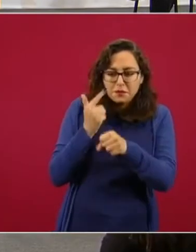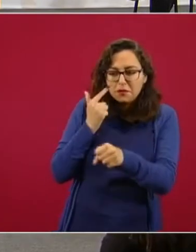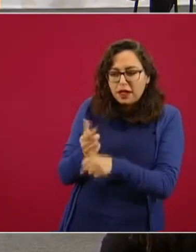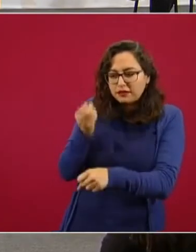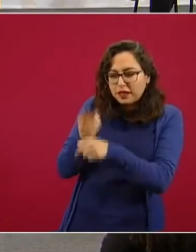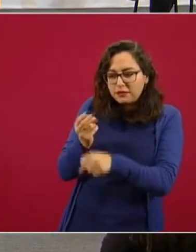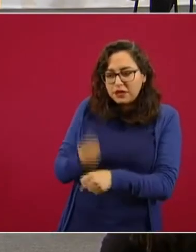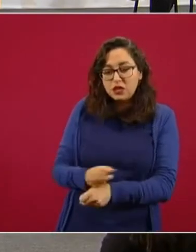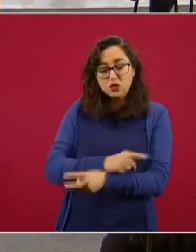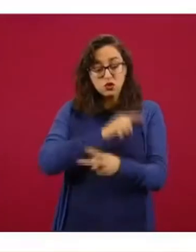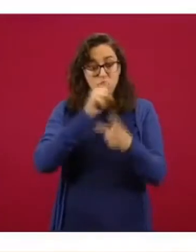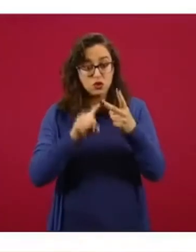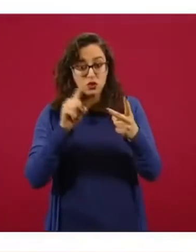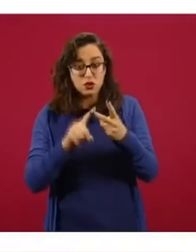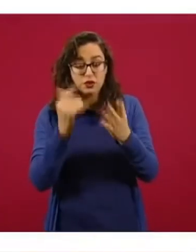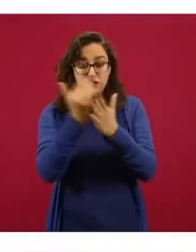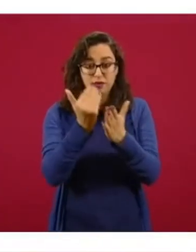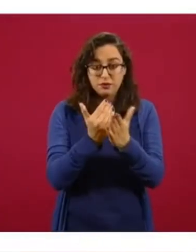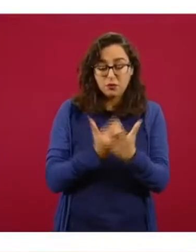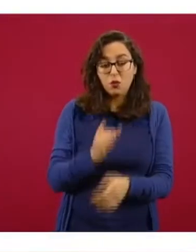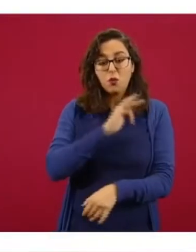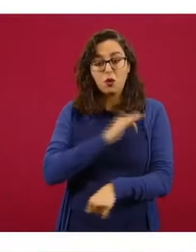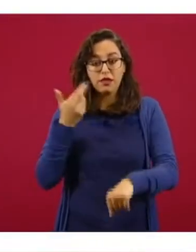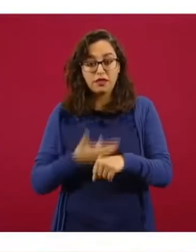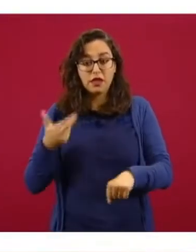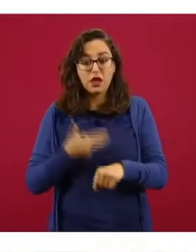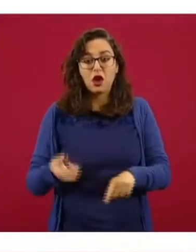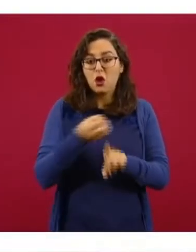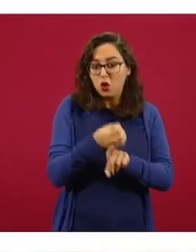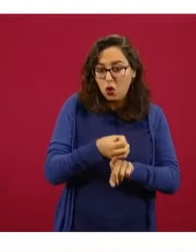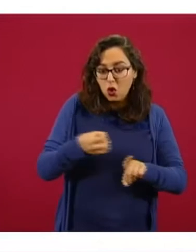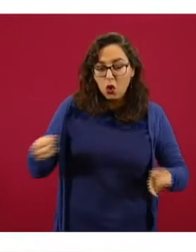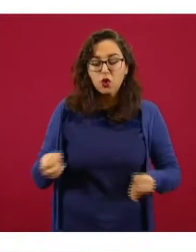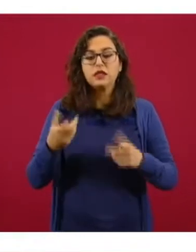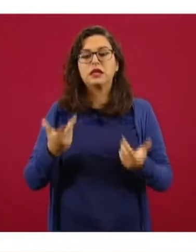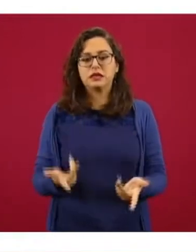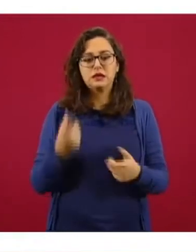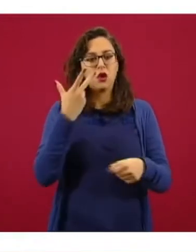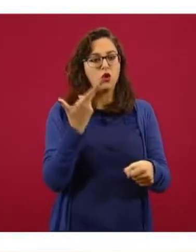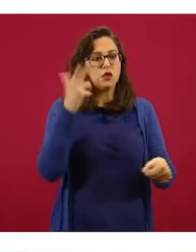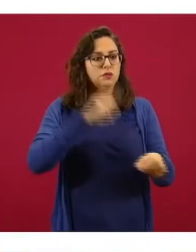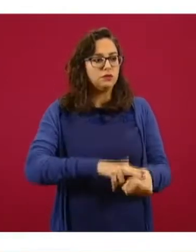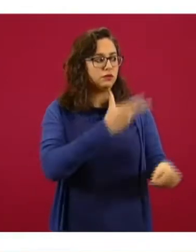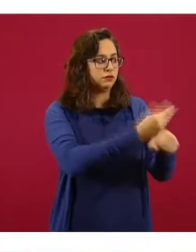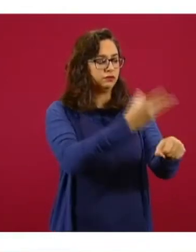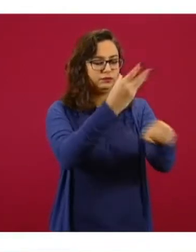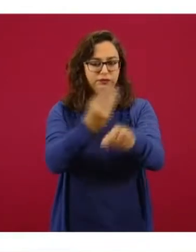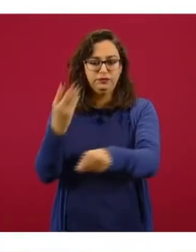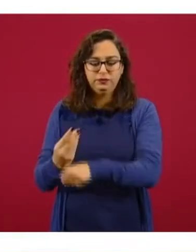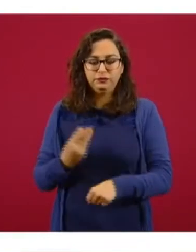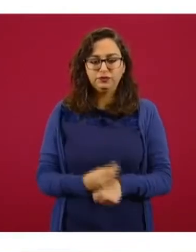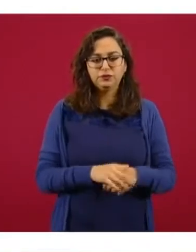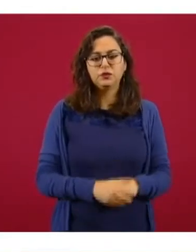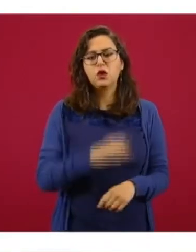establecen son los criterios técnicos para la reorganización y optimización de las instalaciones hospitalarias. Veamos en un par